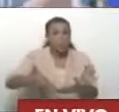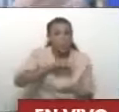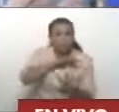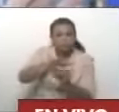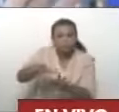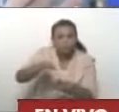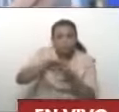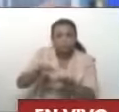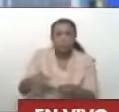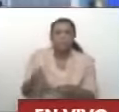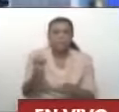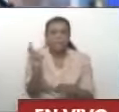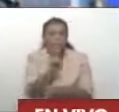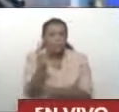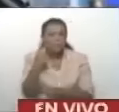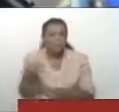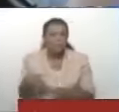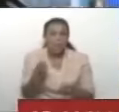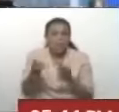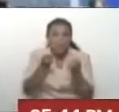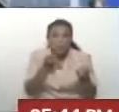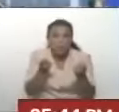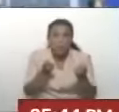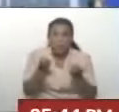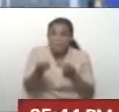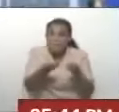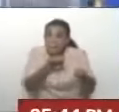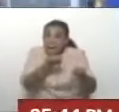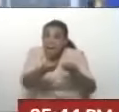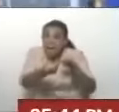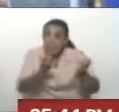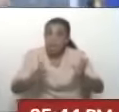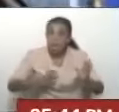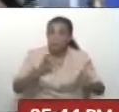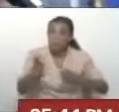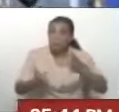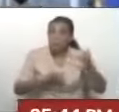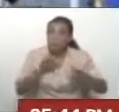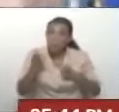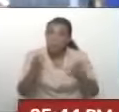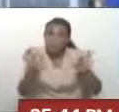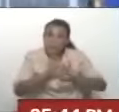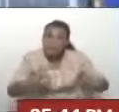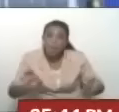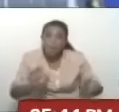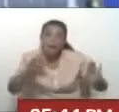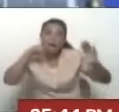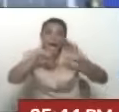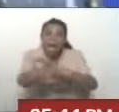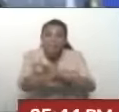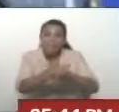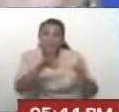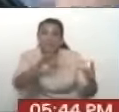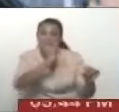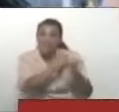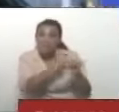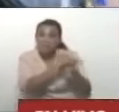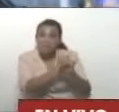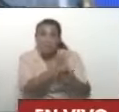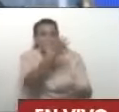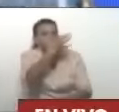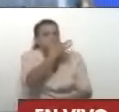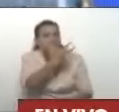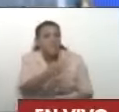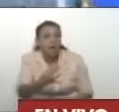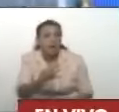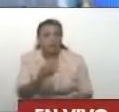como usted lo está planteando, es decir, el manejo, la manipulación de la emoción, de los estados anímicos. Es decir, y es muy fácil porque